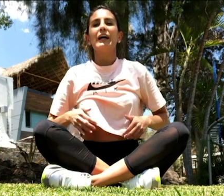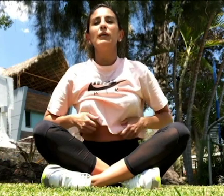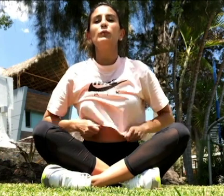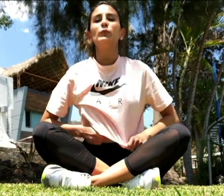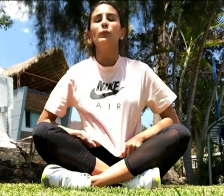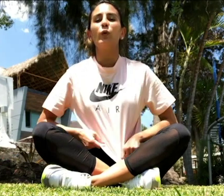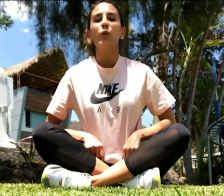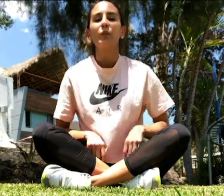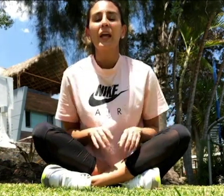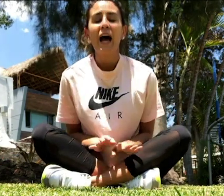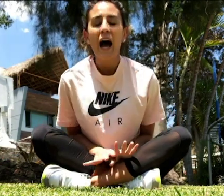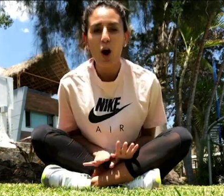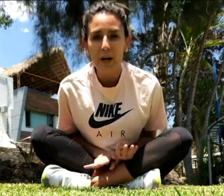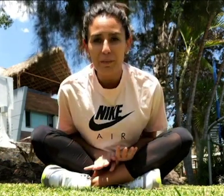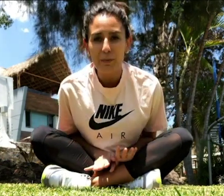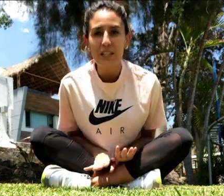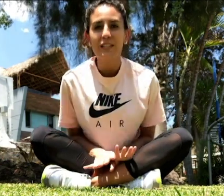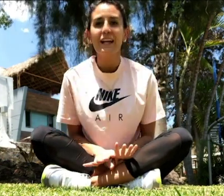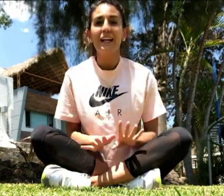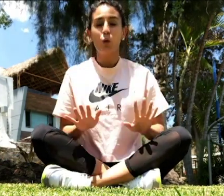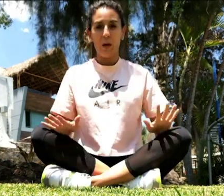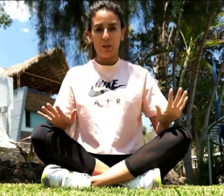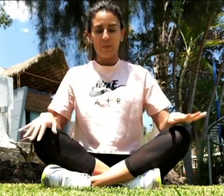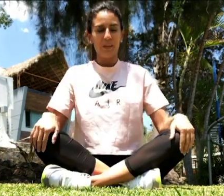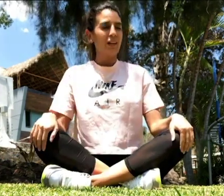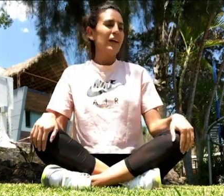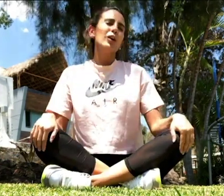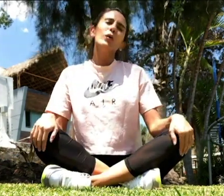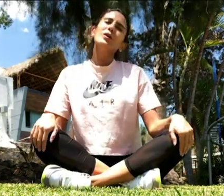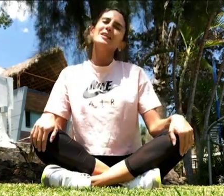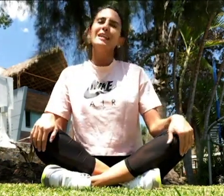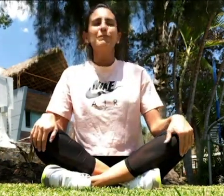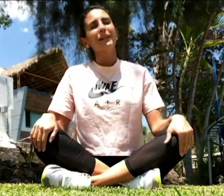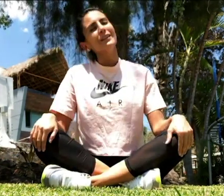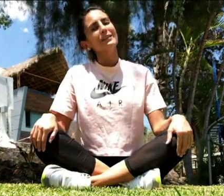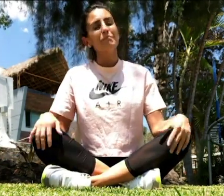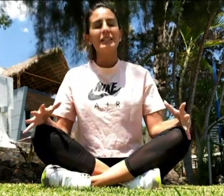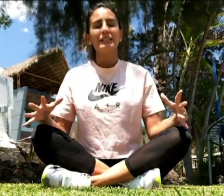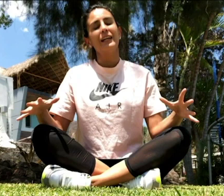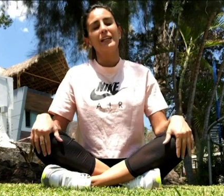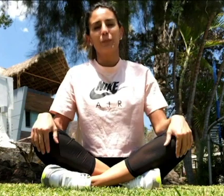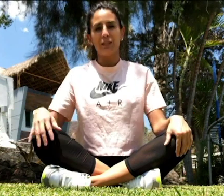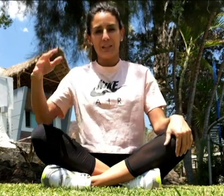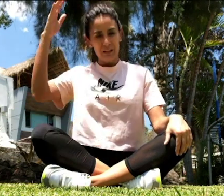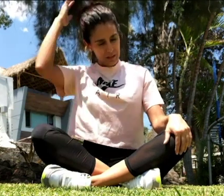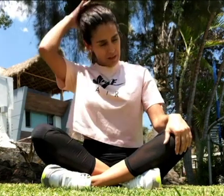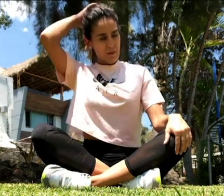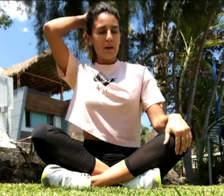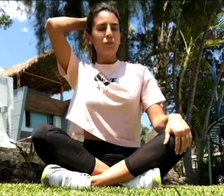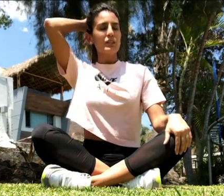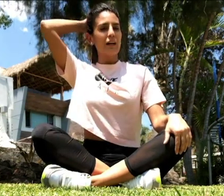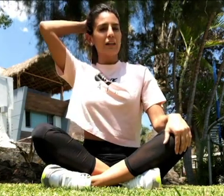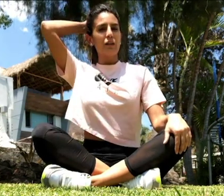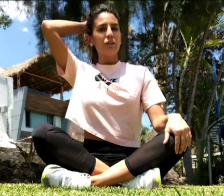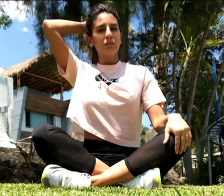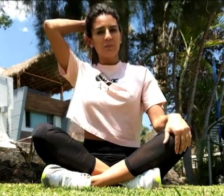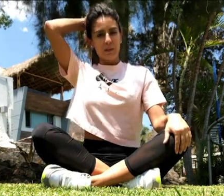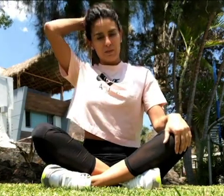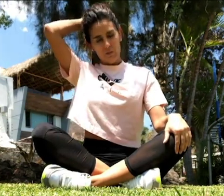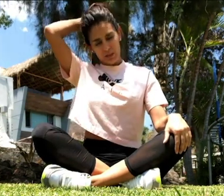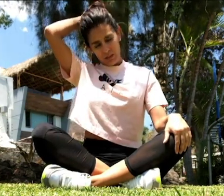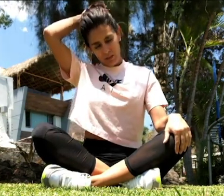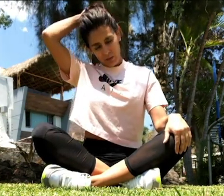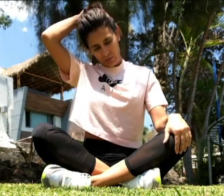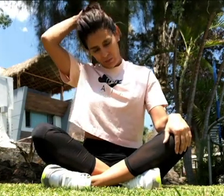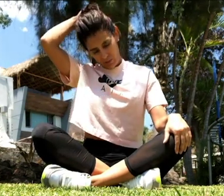Nos relajamos un poco. Ahora vamos a estirar el cuello. El cuello es de las partes más ricas para estirar. Vamos a agarrarlo